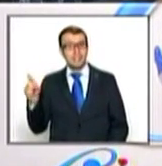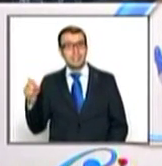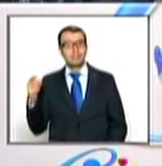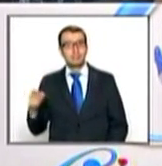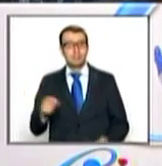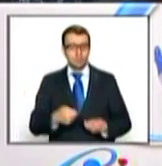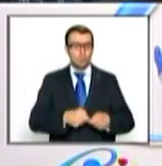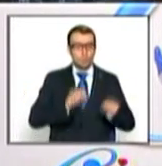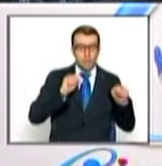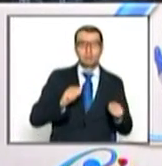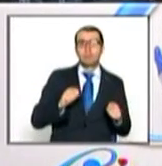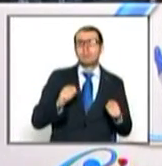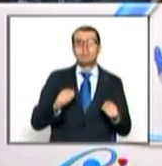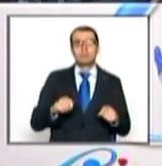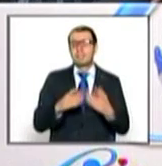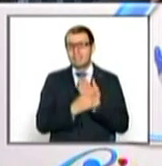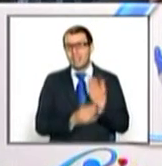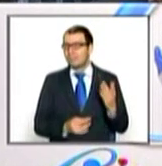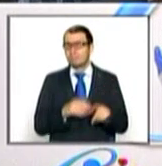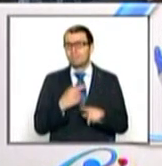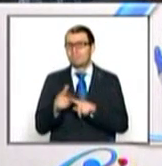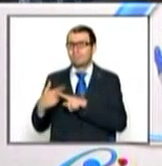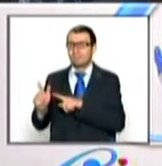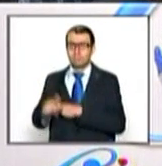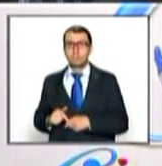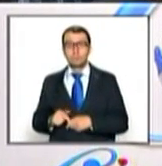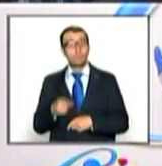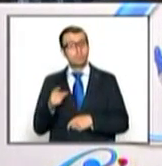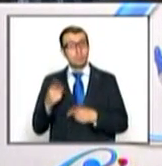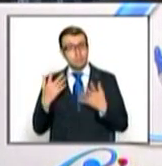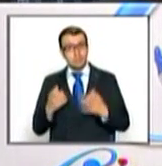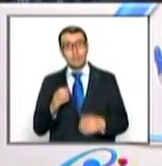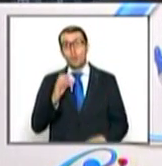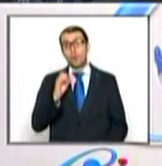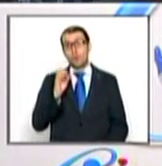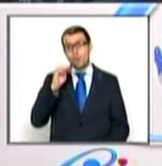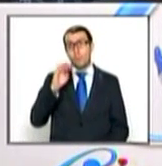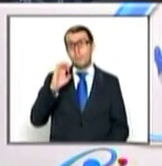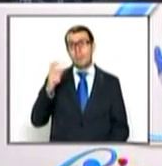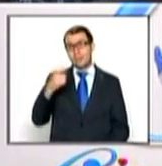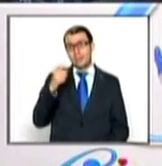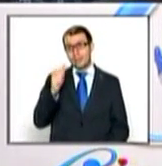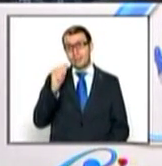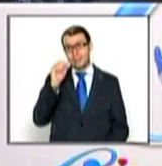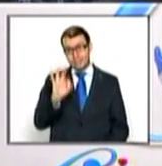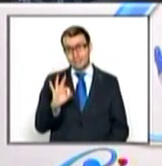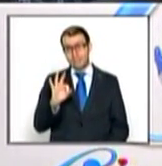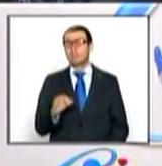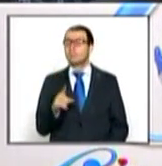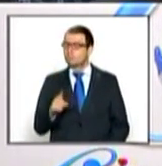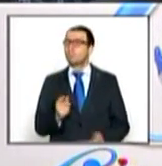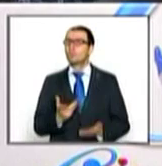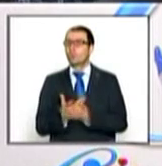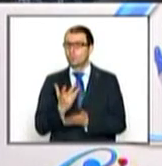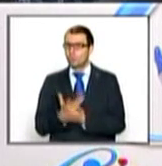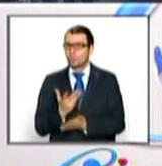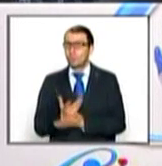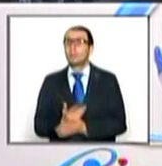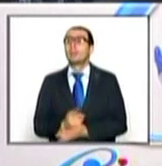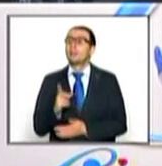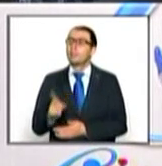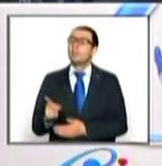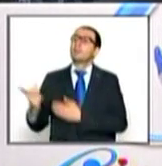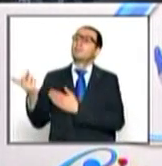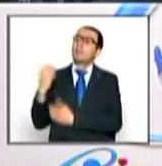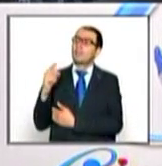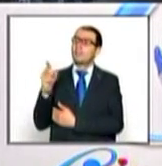en todo. Entonces, si usted va a consumir un omega 3, le recomiendo, y con el doctor Rojas siempre insistimos en que sea un omega 3 que sea